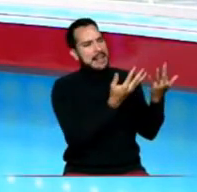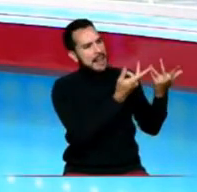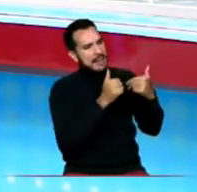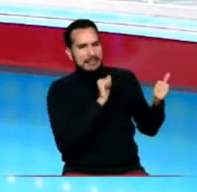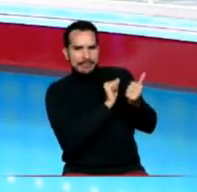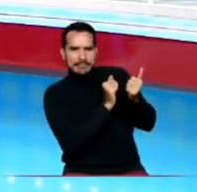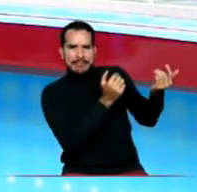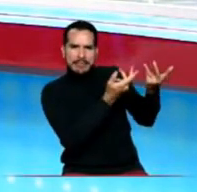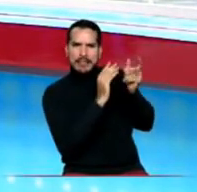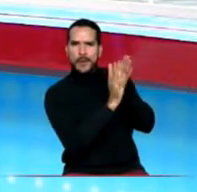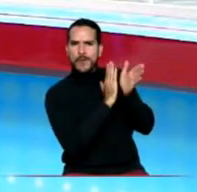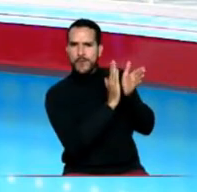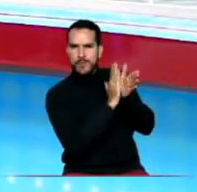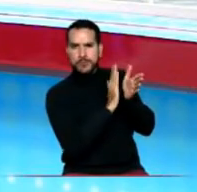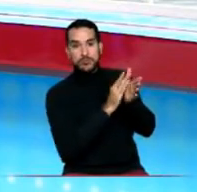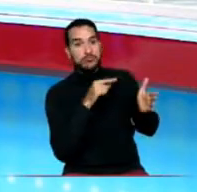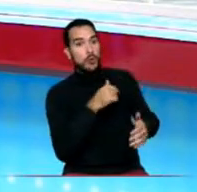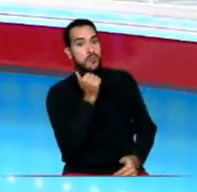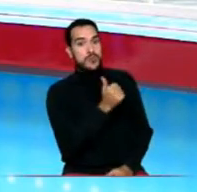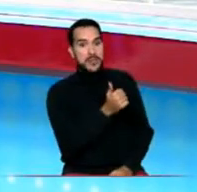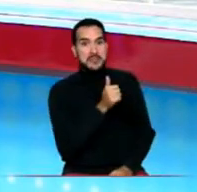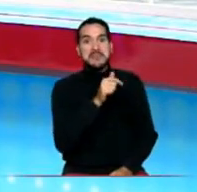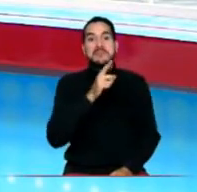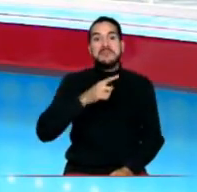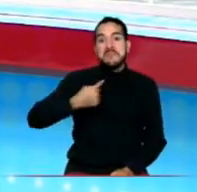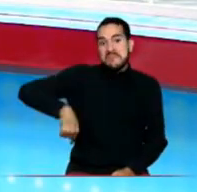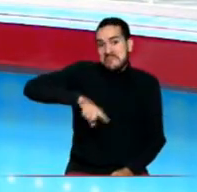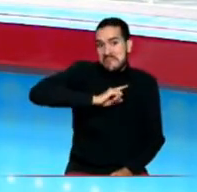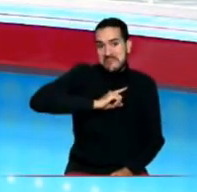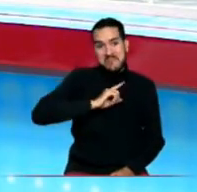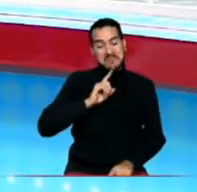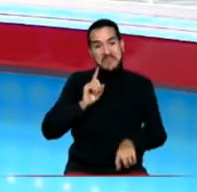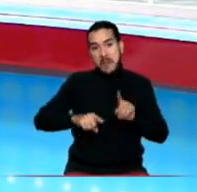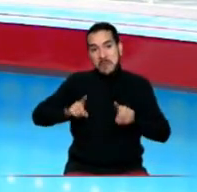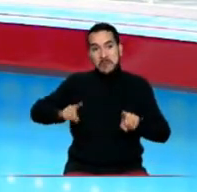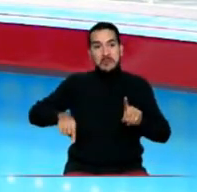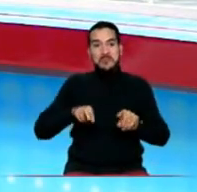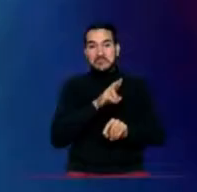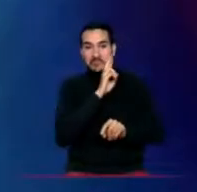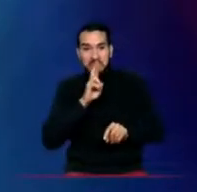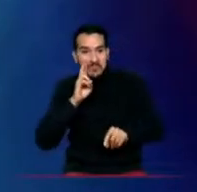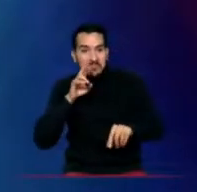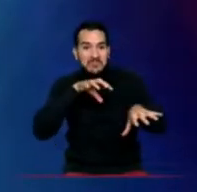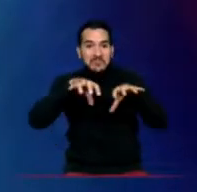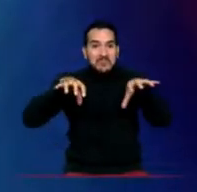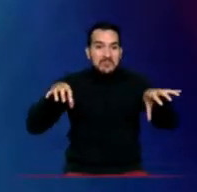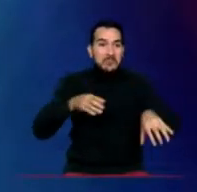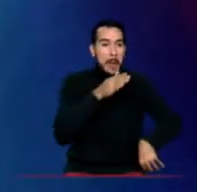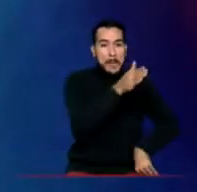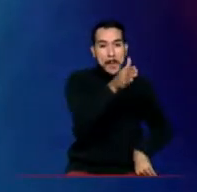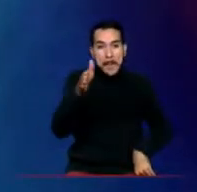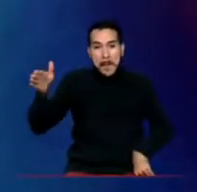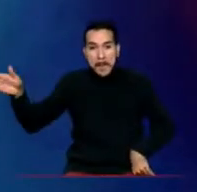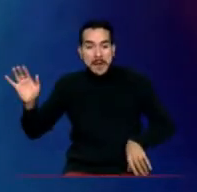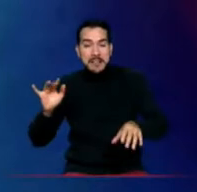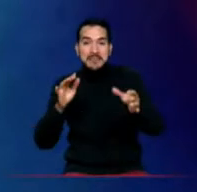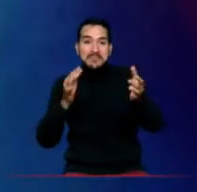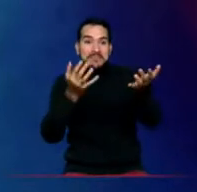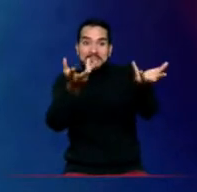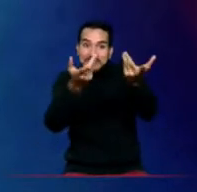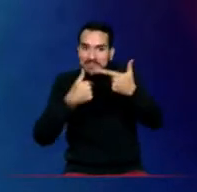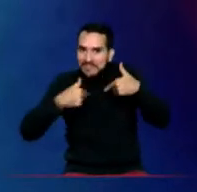esta información que es tan valiosa para los que frecuentamos el sector gastronómico. A ustedes muy amables por esta